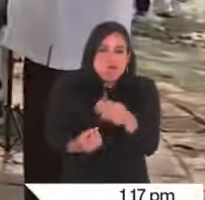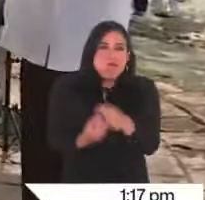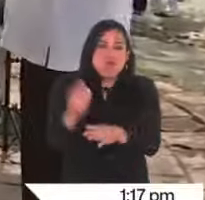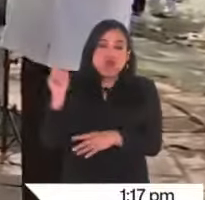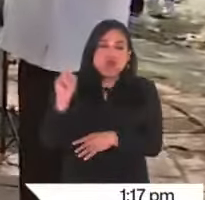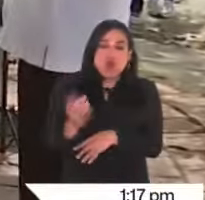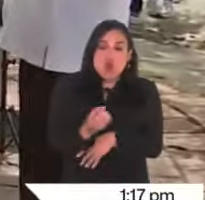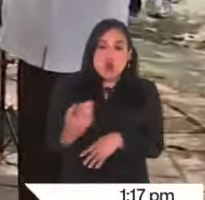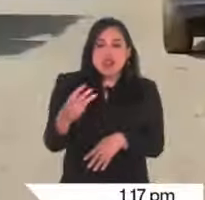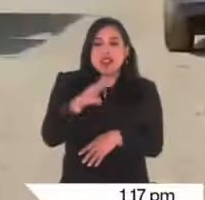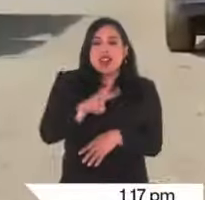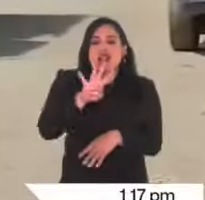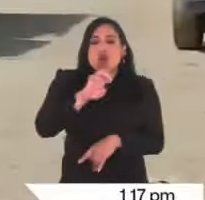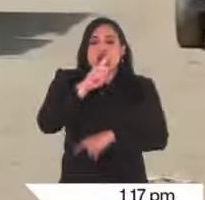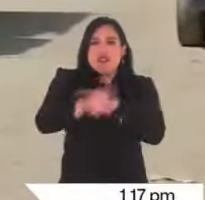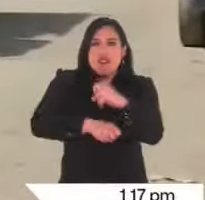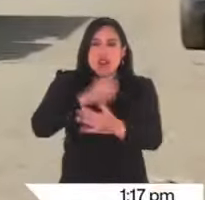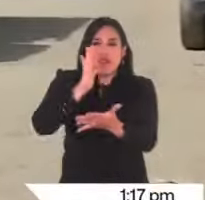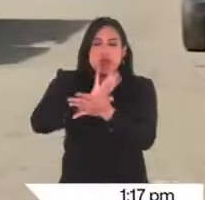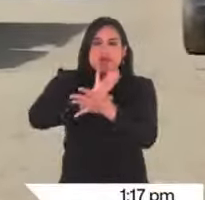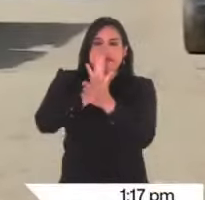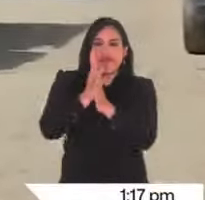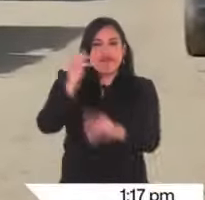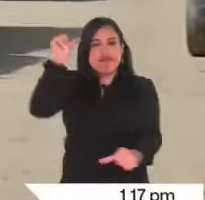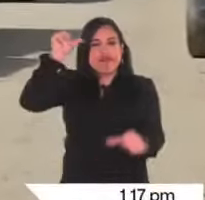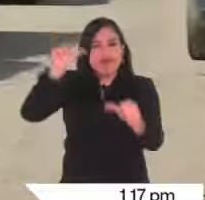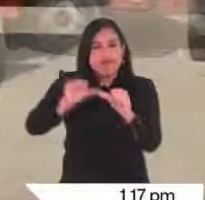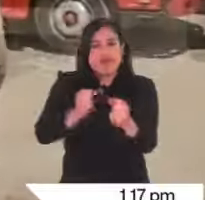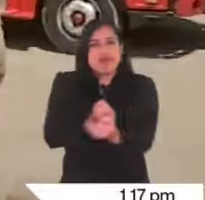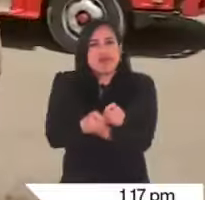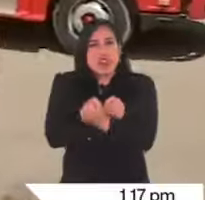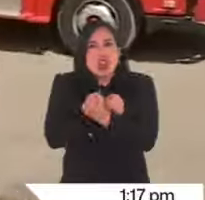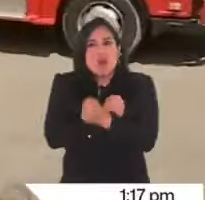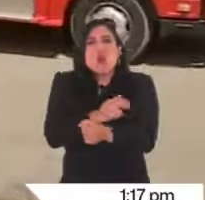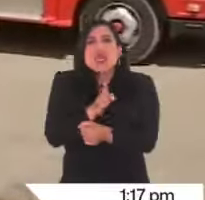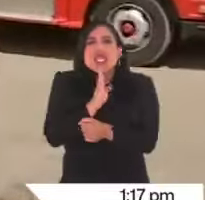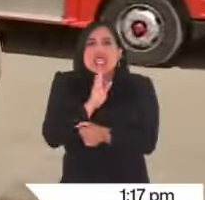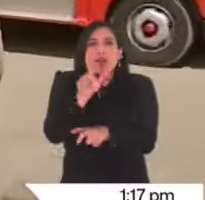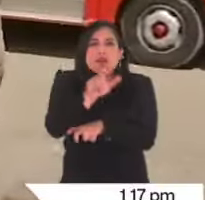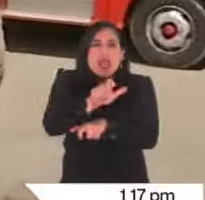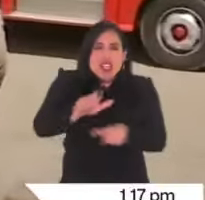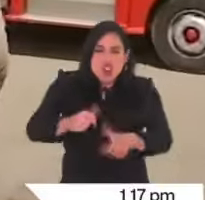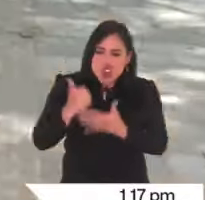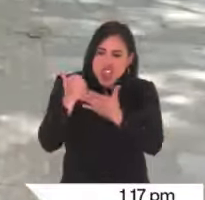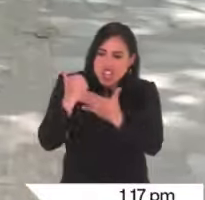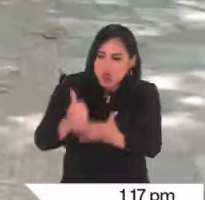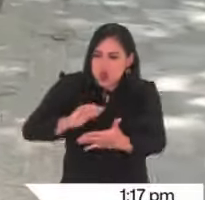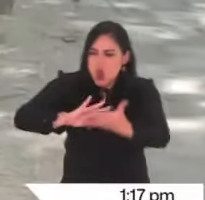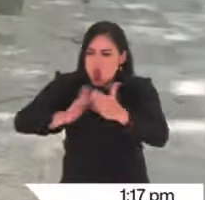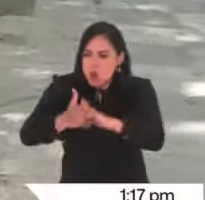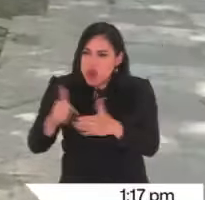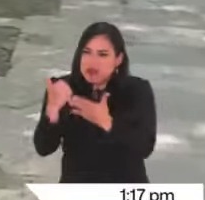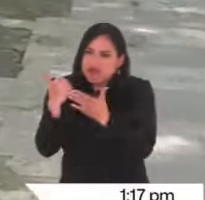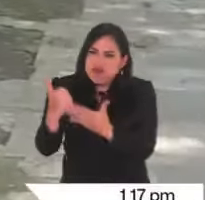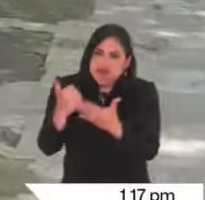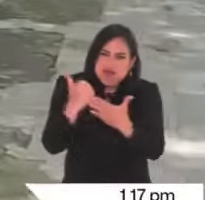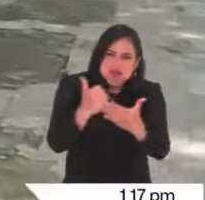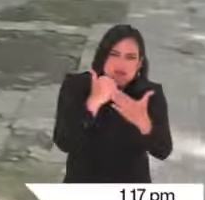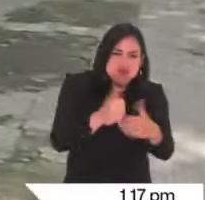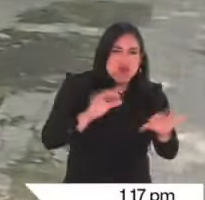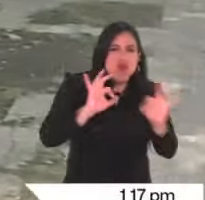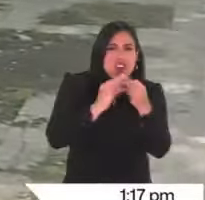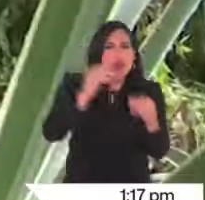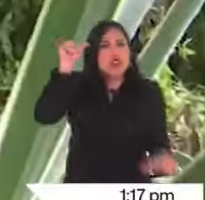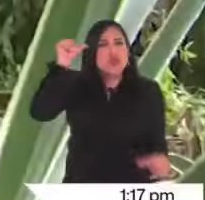39 años de la tragedia y se recuerda con amor a aquellos héroes que ayudaron a la comunidad y que ayudaron a sus familias